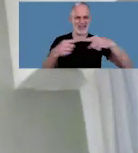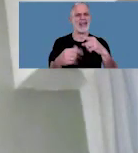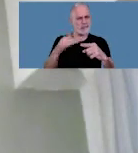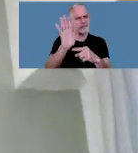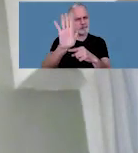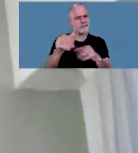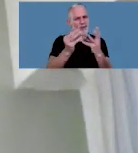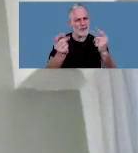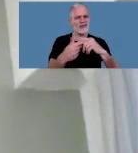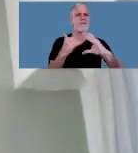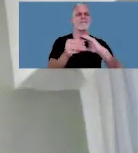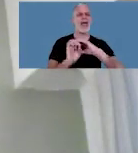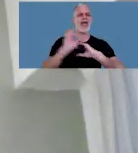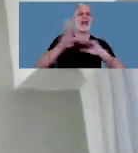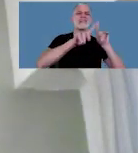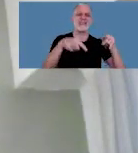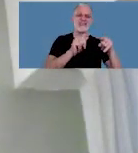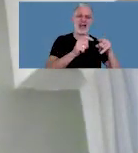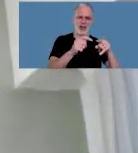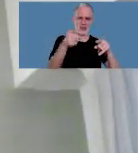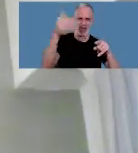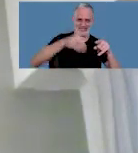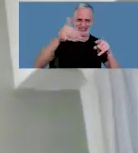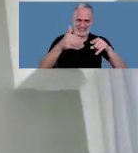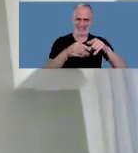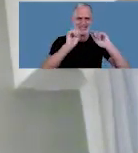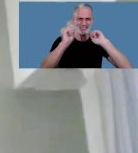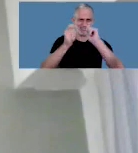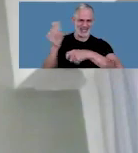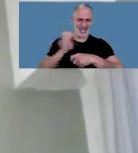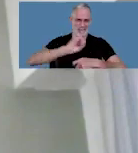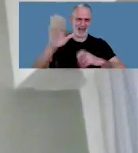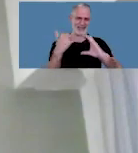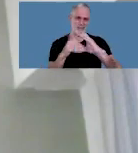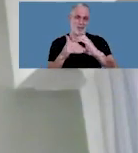mail con el certificado de asistencia, como para poder seguir con mayor